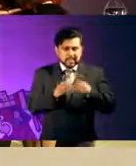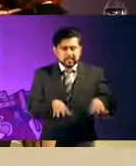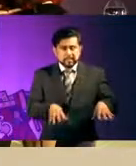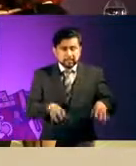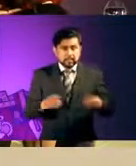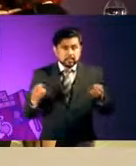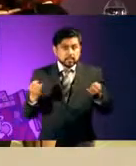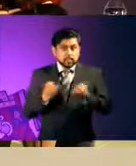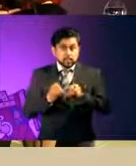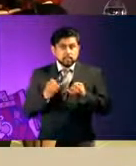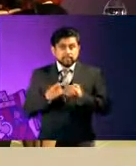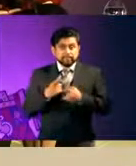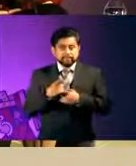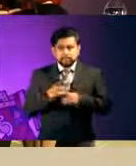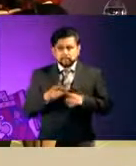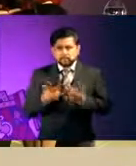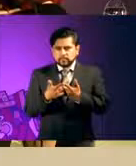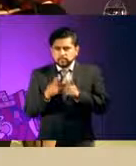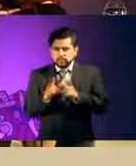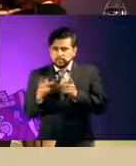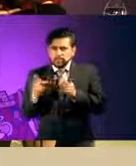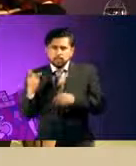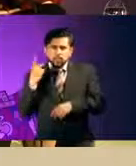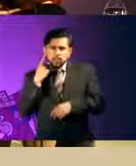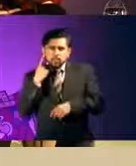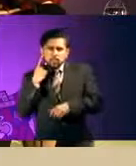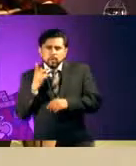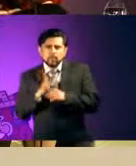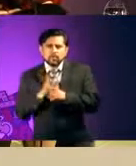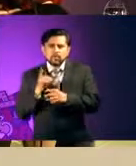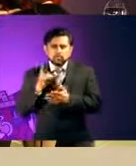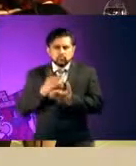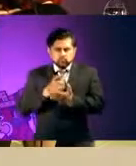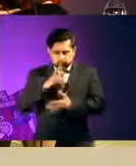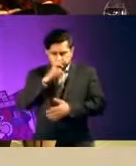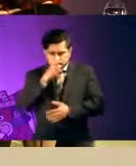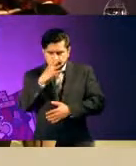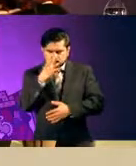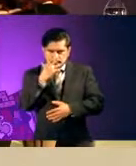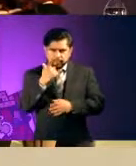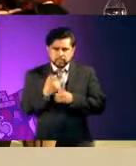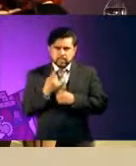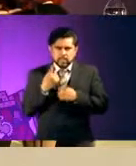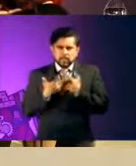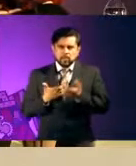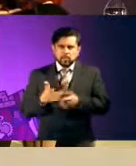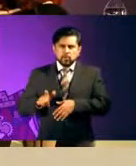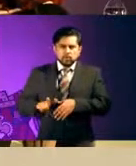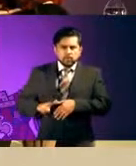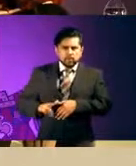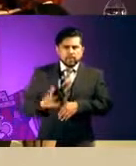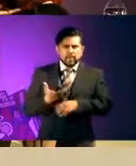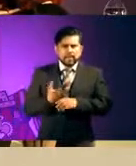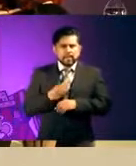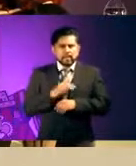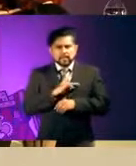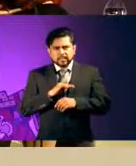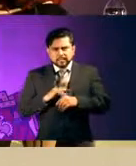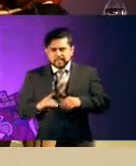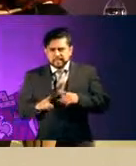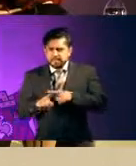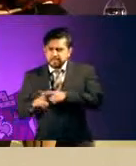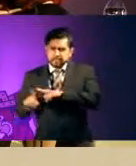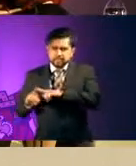autoritarismo del partido único de los gobernadores de los presidentes municipales de los líderes sindicales